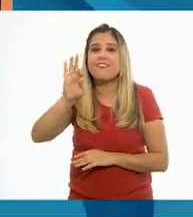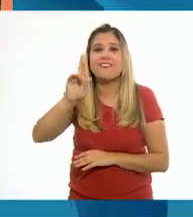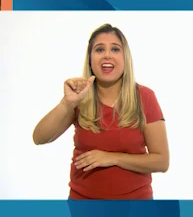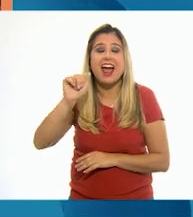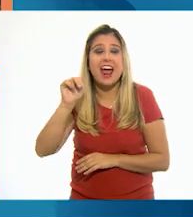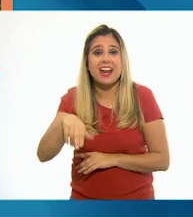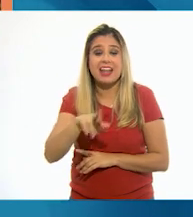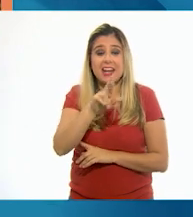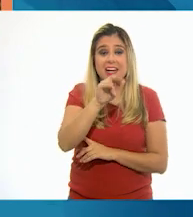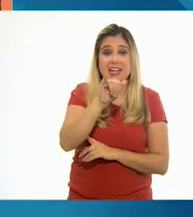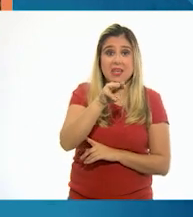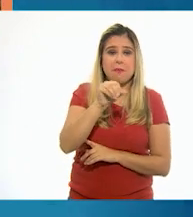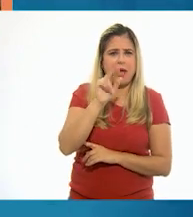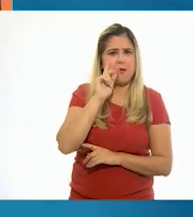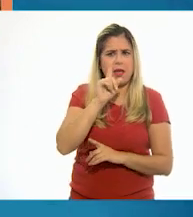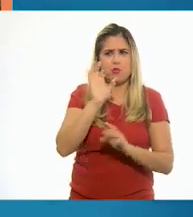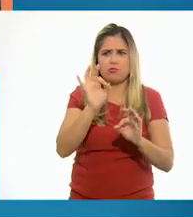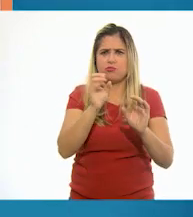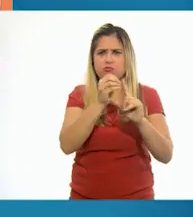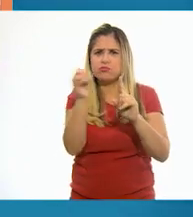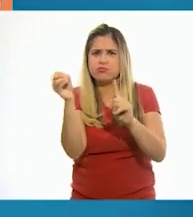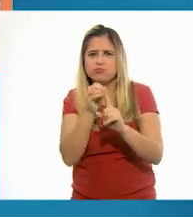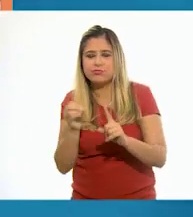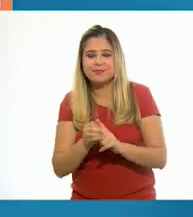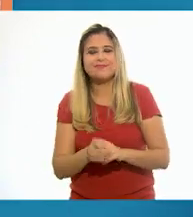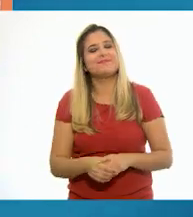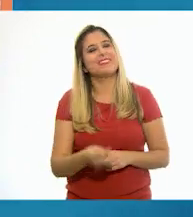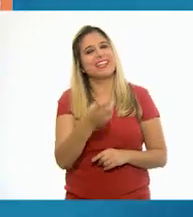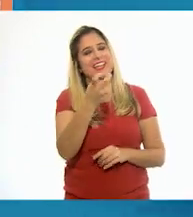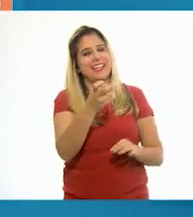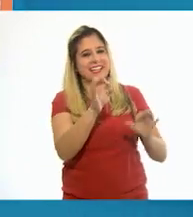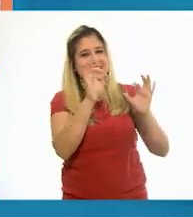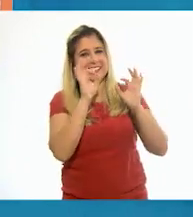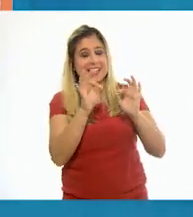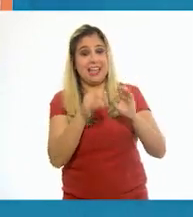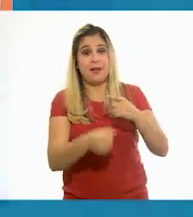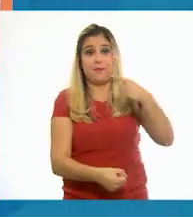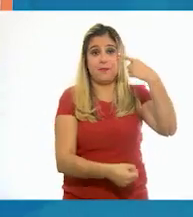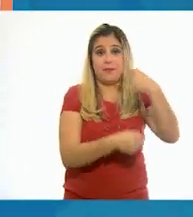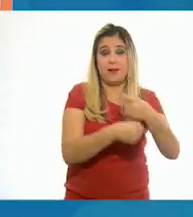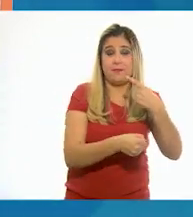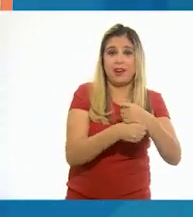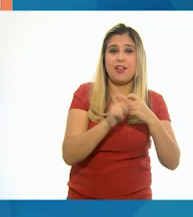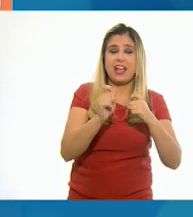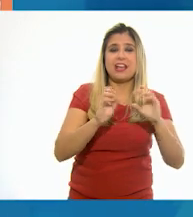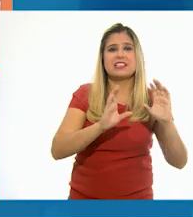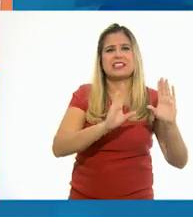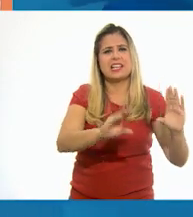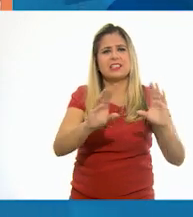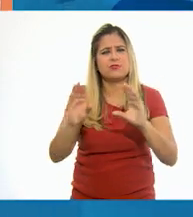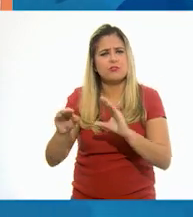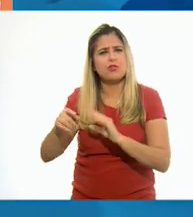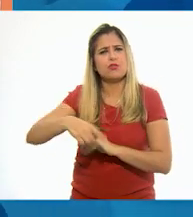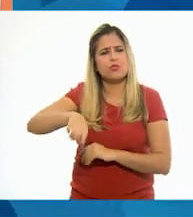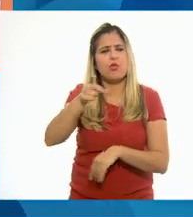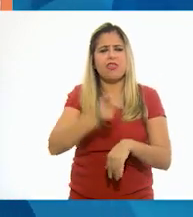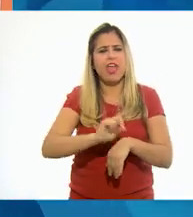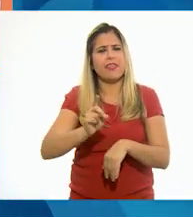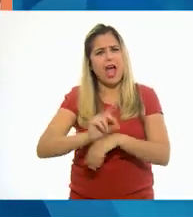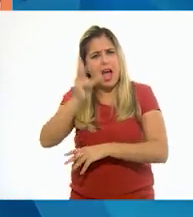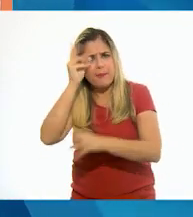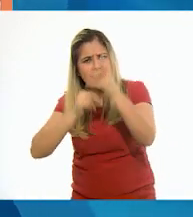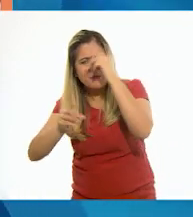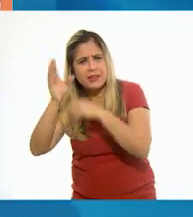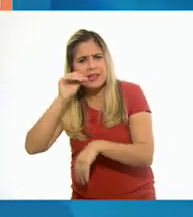La rima es evidente. Así es. Y en el primero, digamos que la enseñanza o lección es que todos los días aprendemos